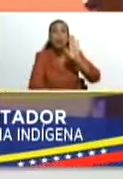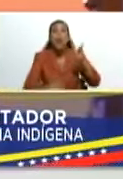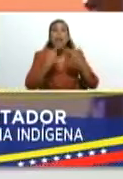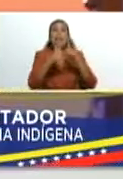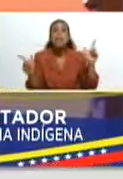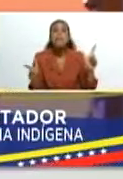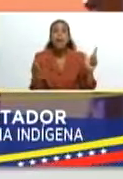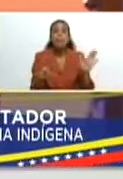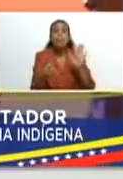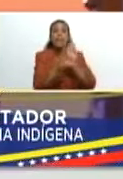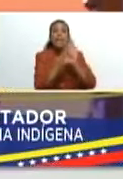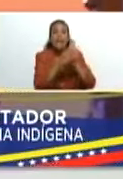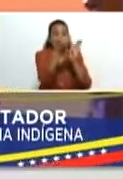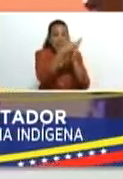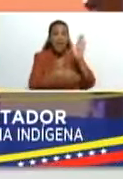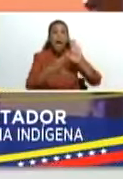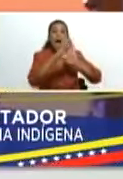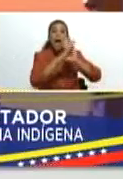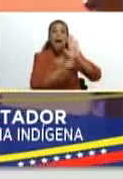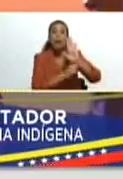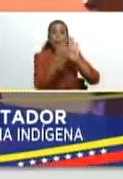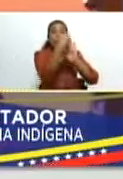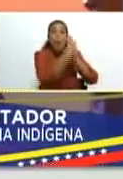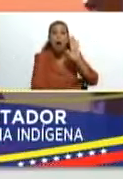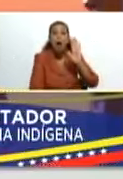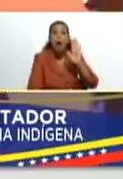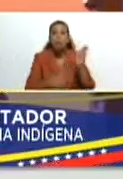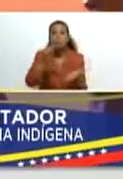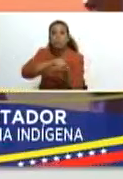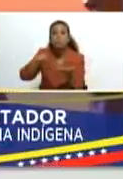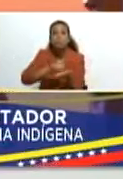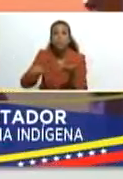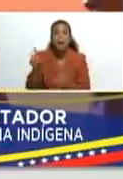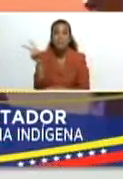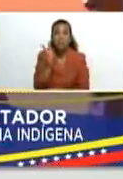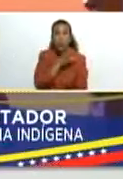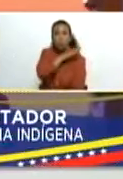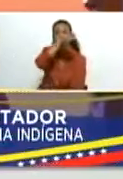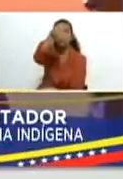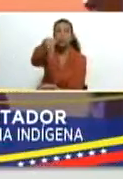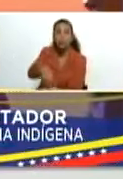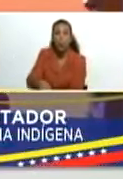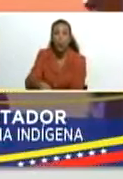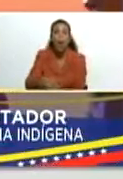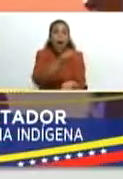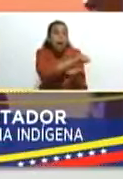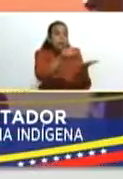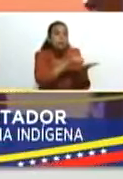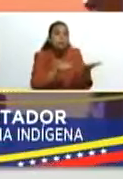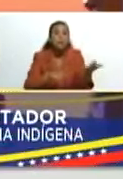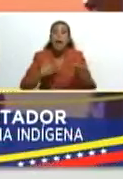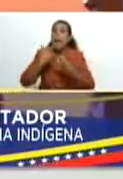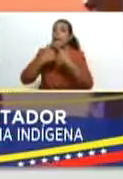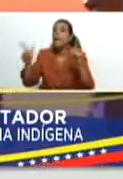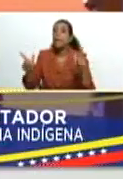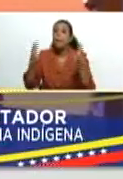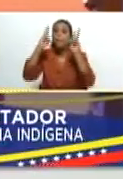los esclavos. Y así hizo. Apenas llegó a territorio venezolano, decretó la liberación de los